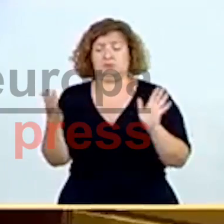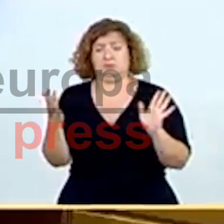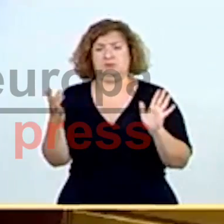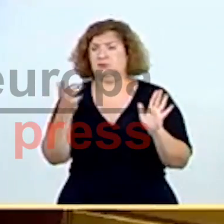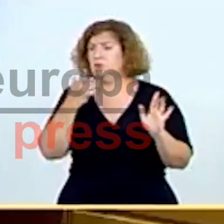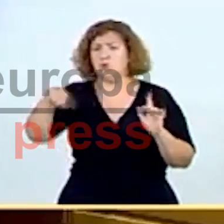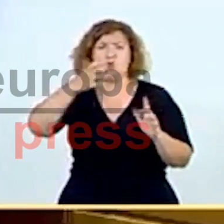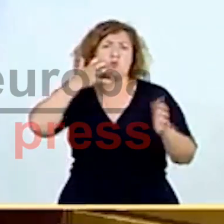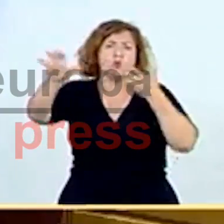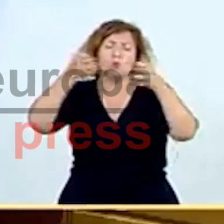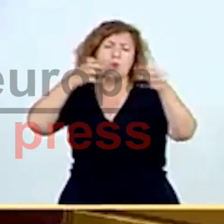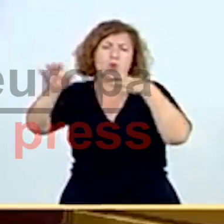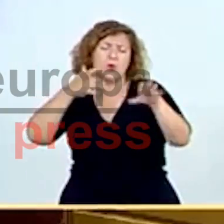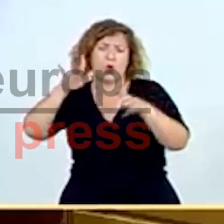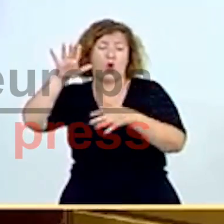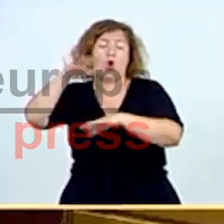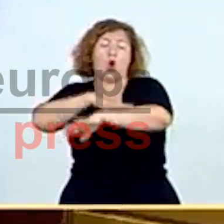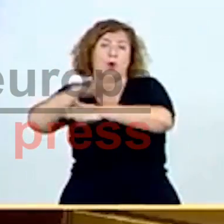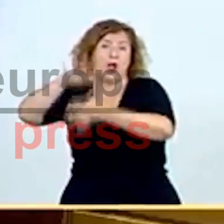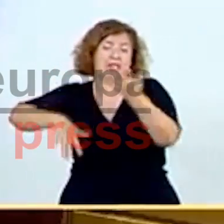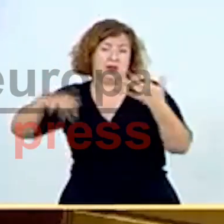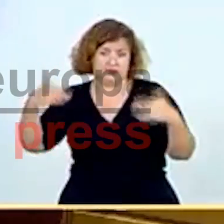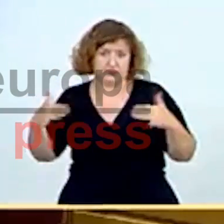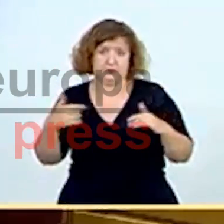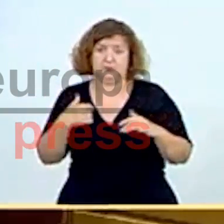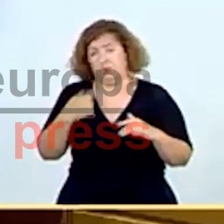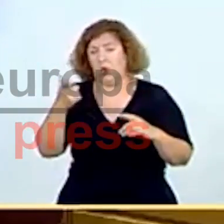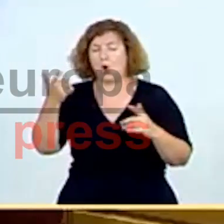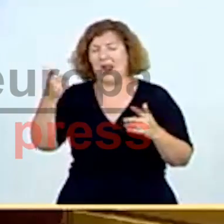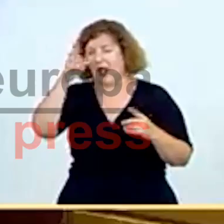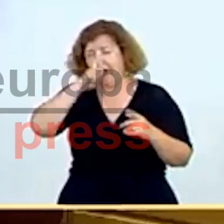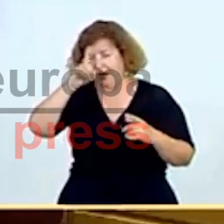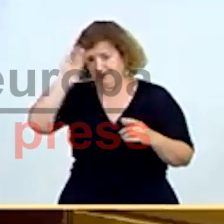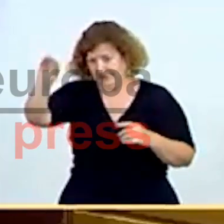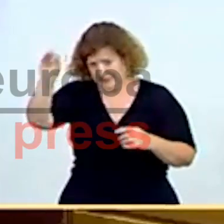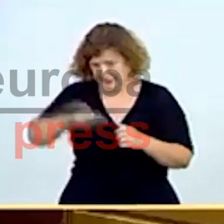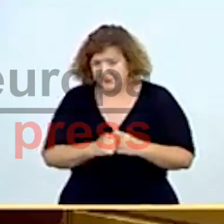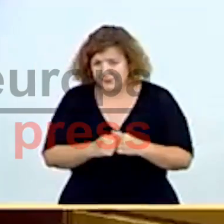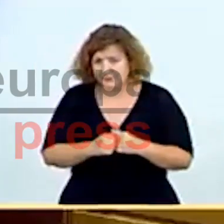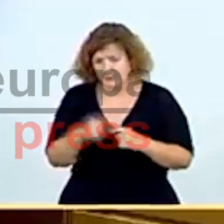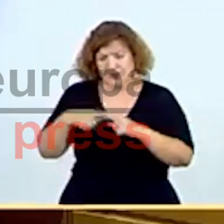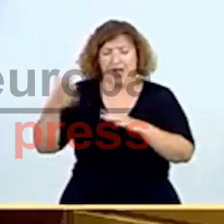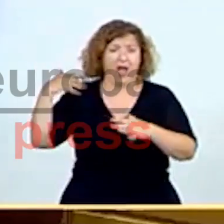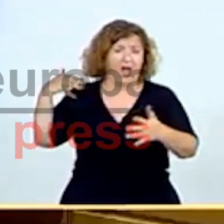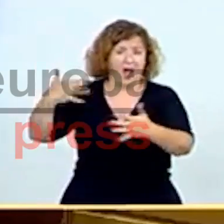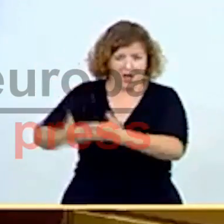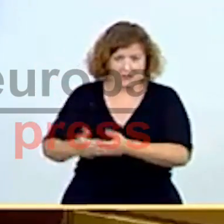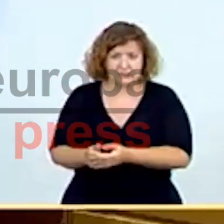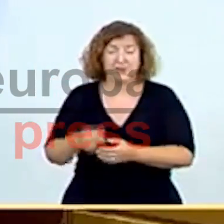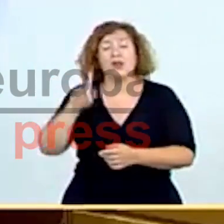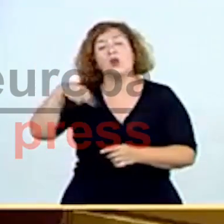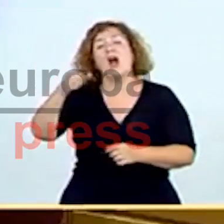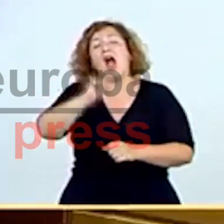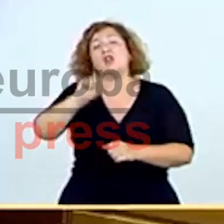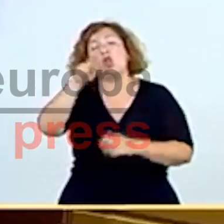el clamor del gobierno catalán en ese momento, se lo digo por refrescar la memoria de todo lo que ha ocurrido, y que además en el año